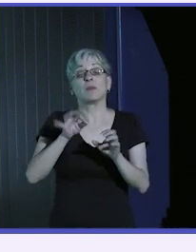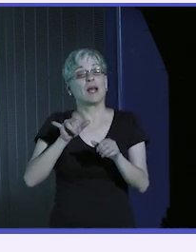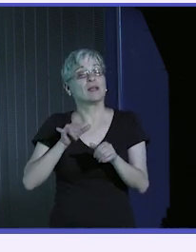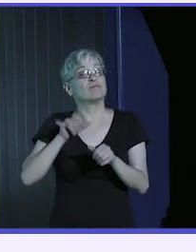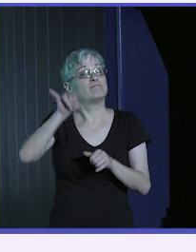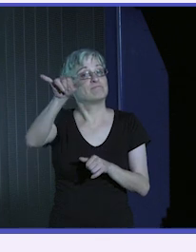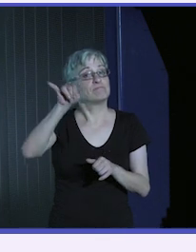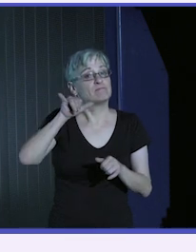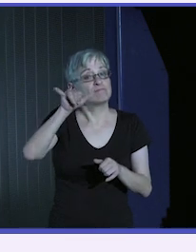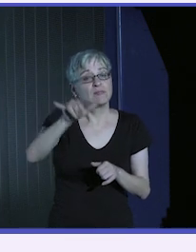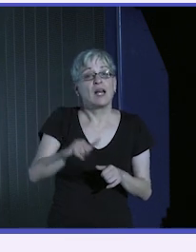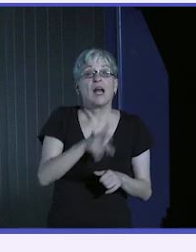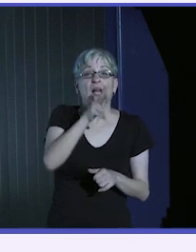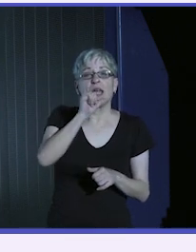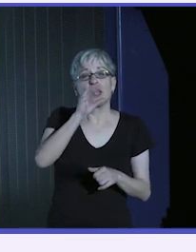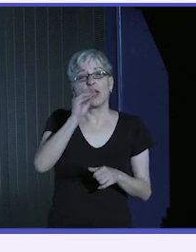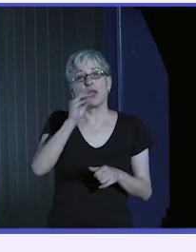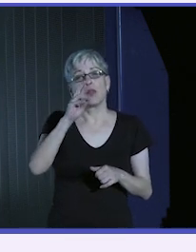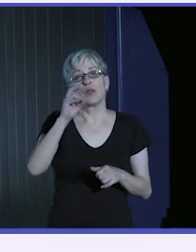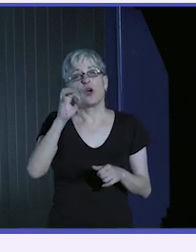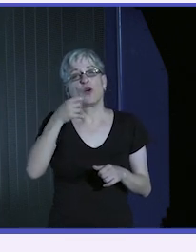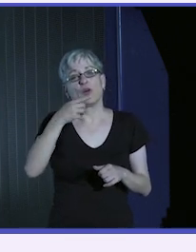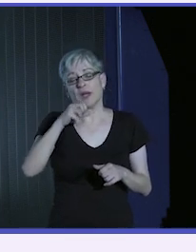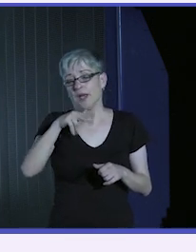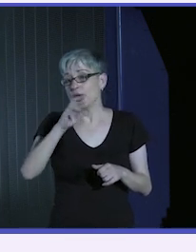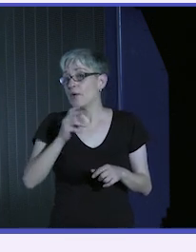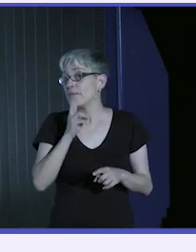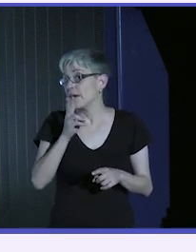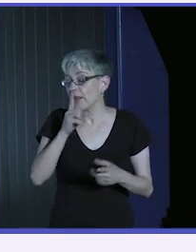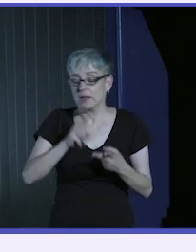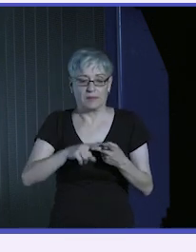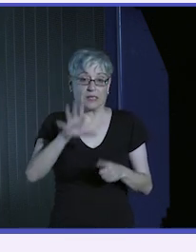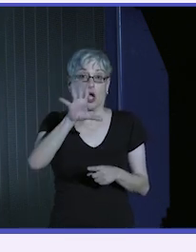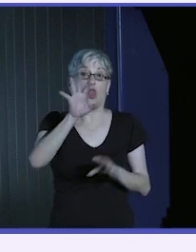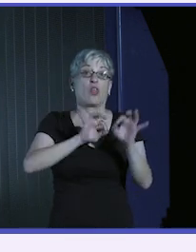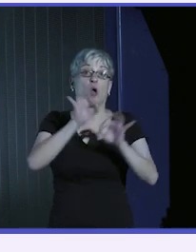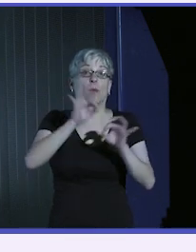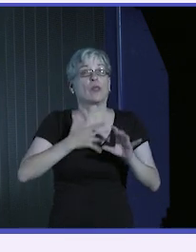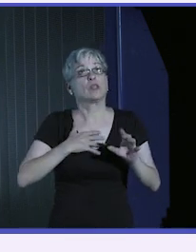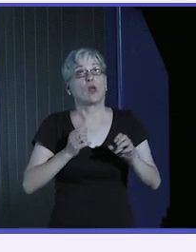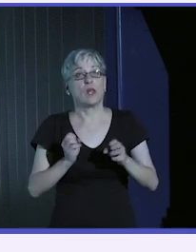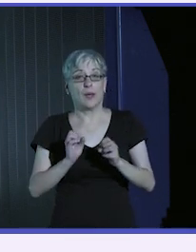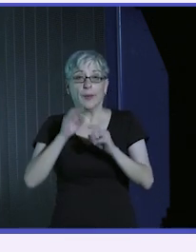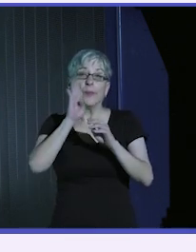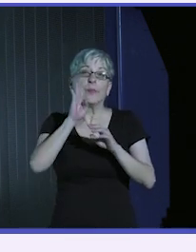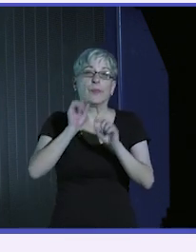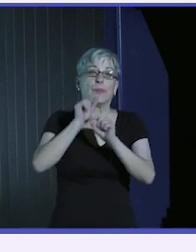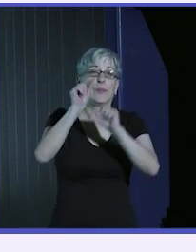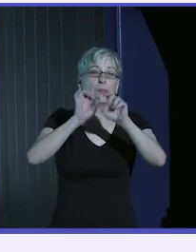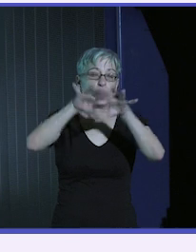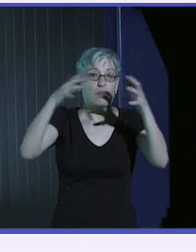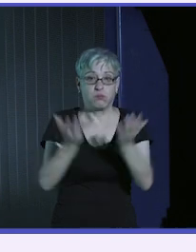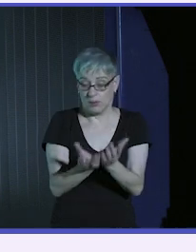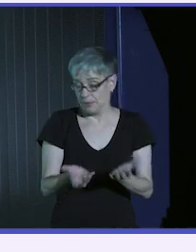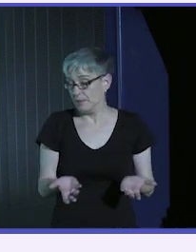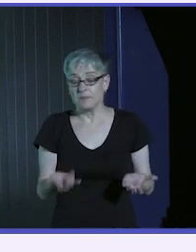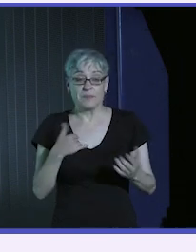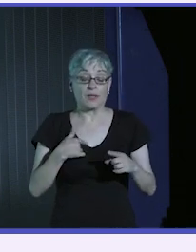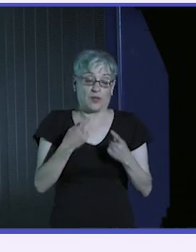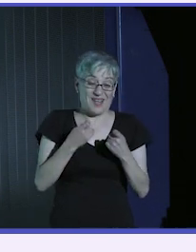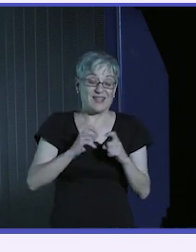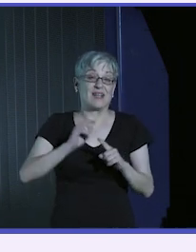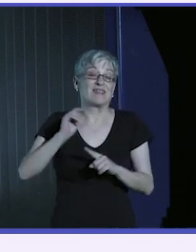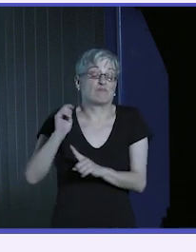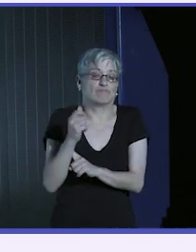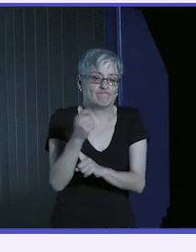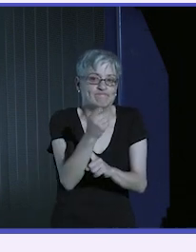con hidrógeno verde. Ocurre algo similar también y también es otro 5% de las emisiones globales. Se podría llegar a conseguir, teóricamente, según este estudio y según